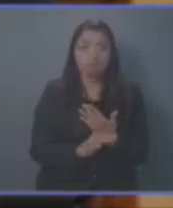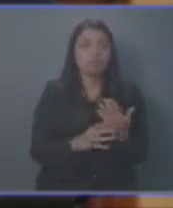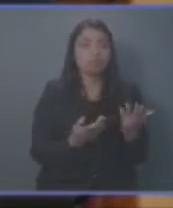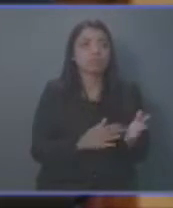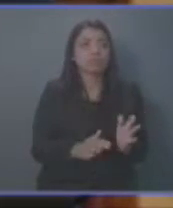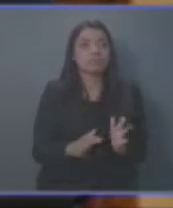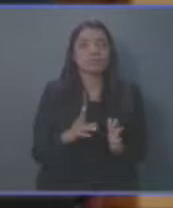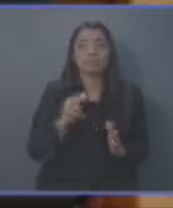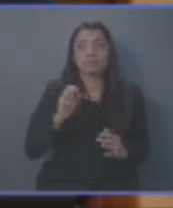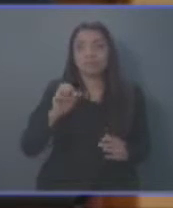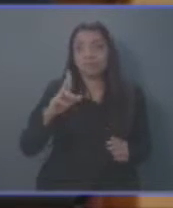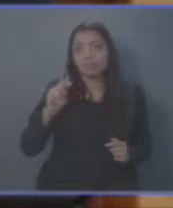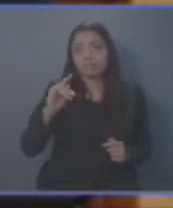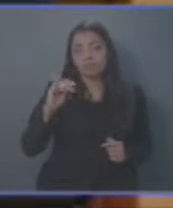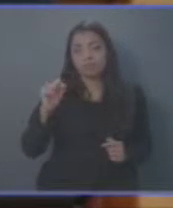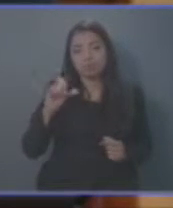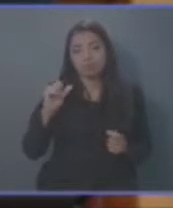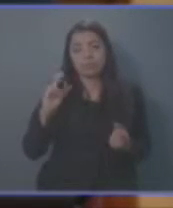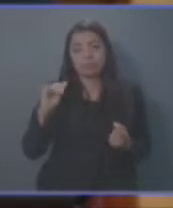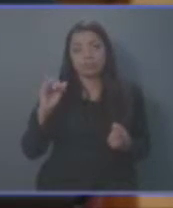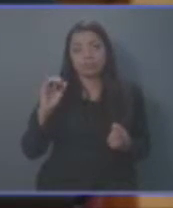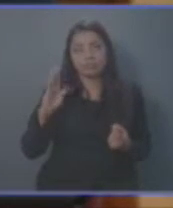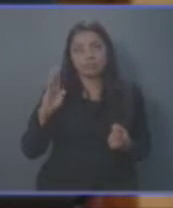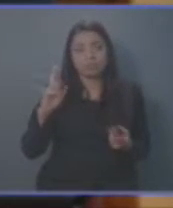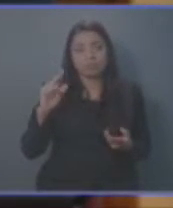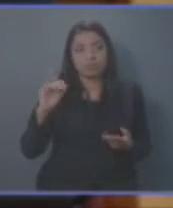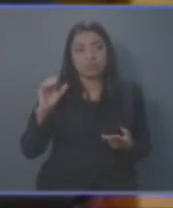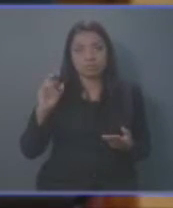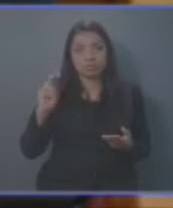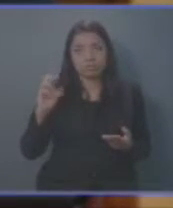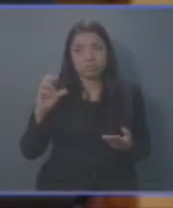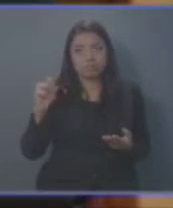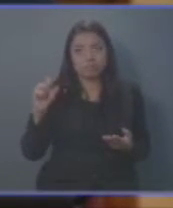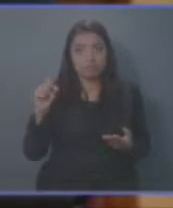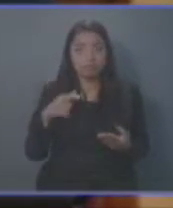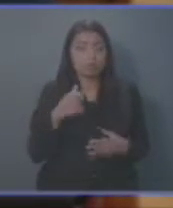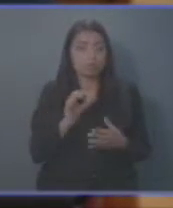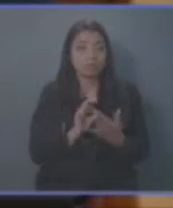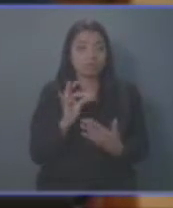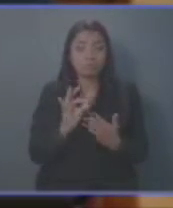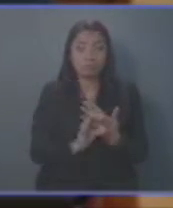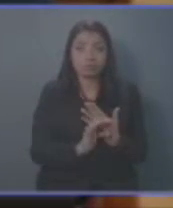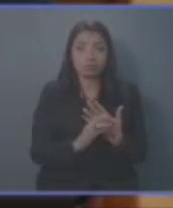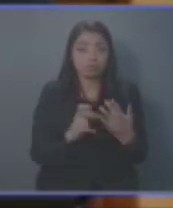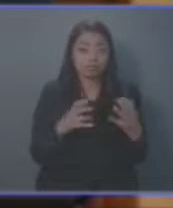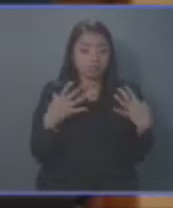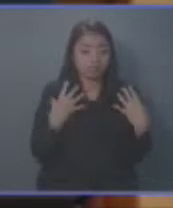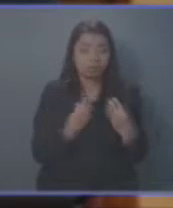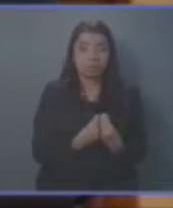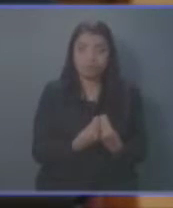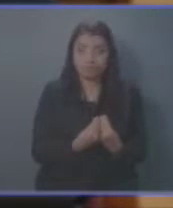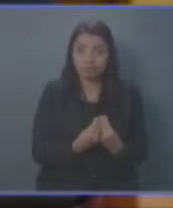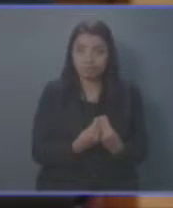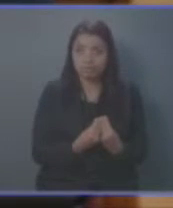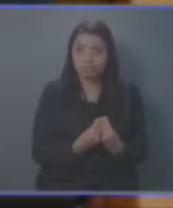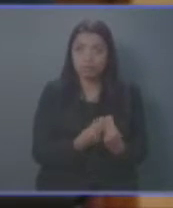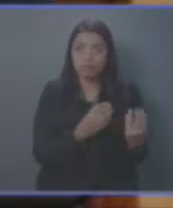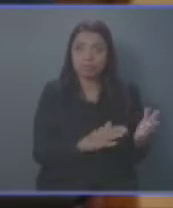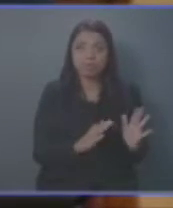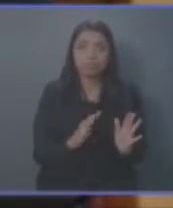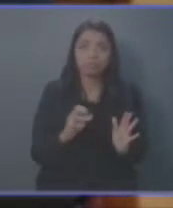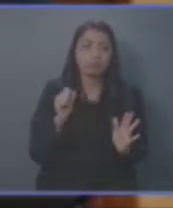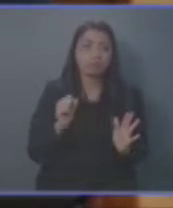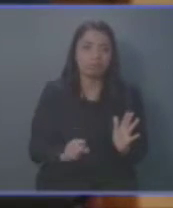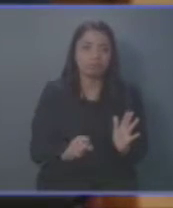Novartis Social Business, el cual es un programa de responsabilidad social. Este programa lo